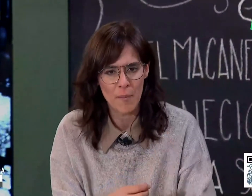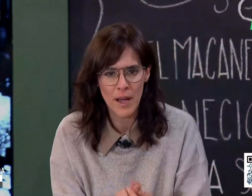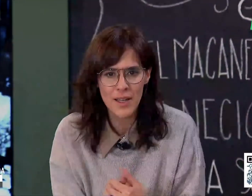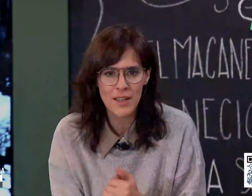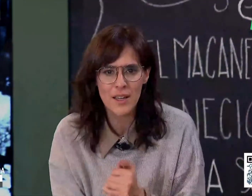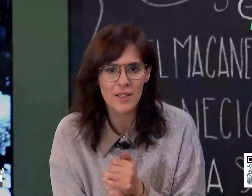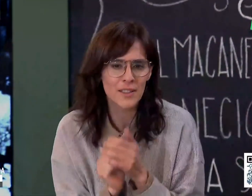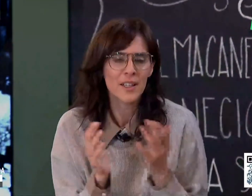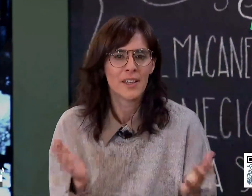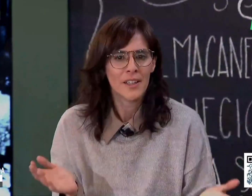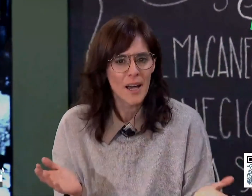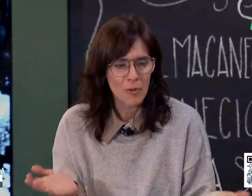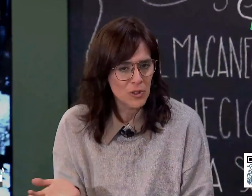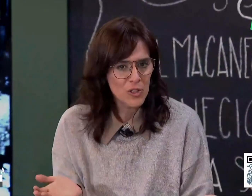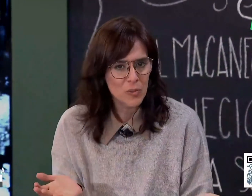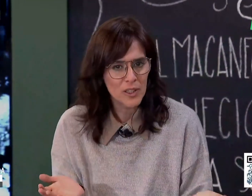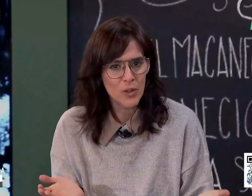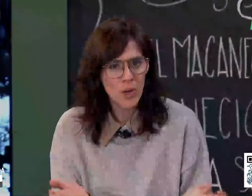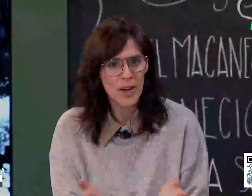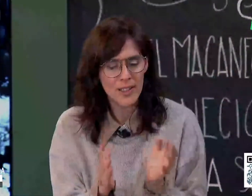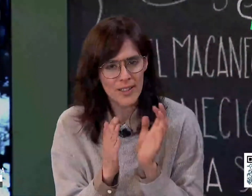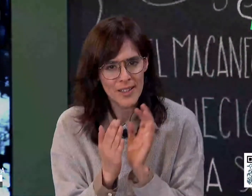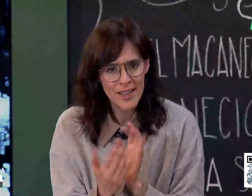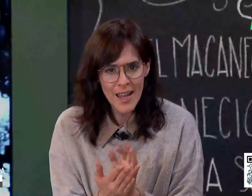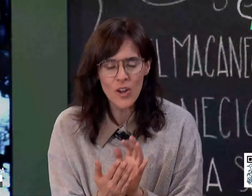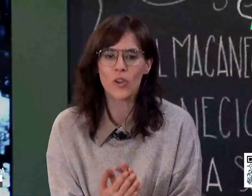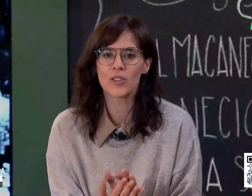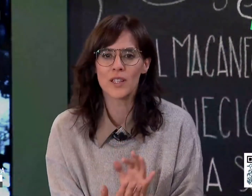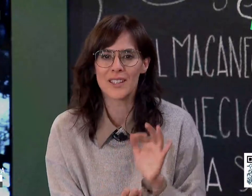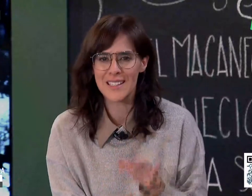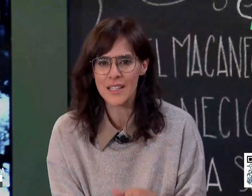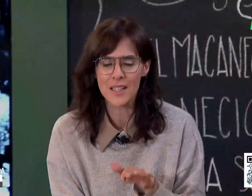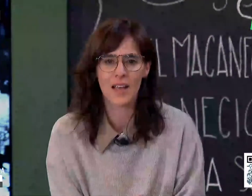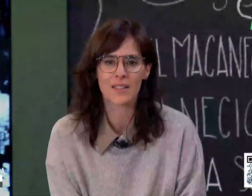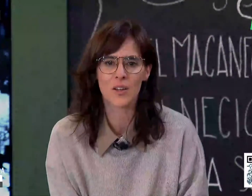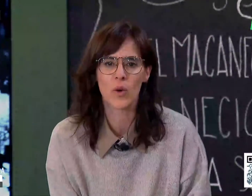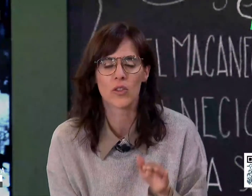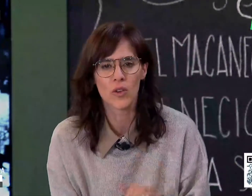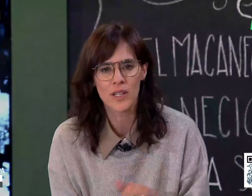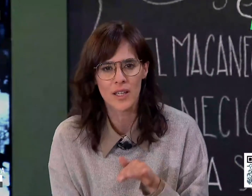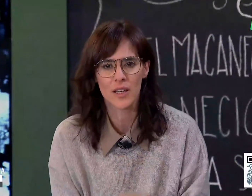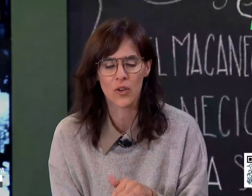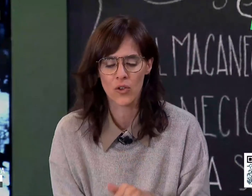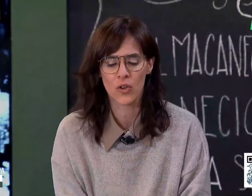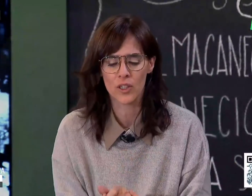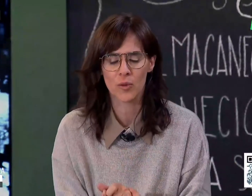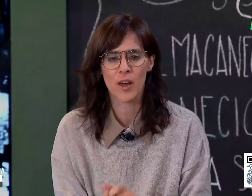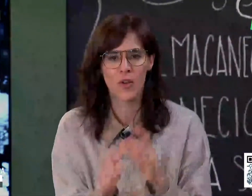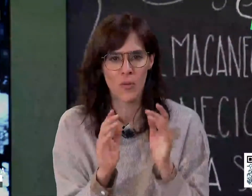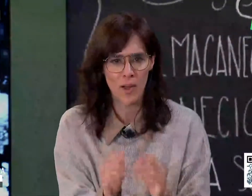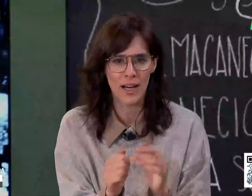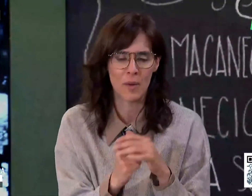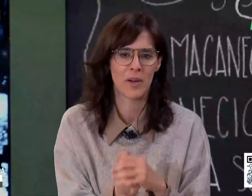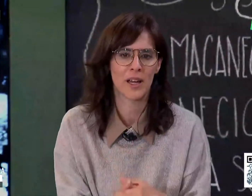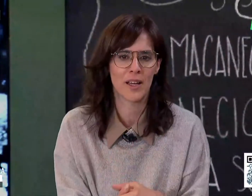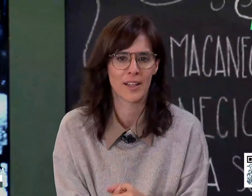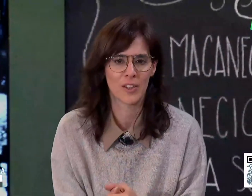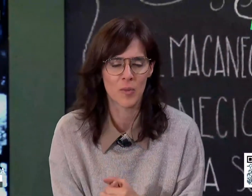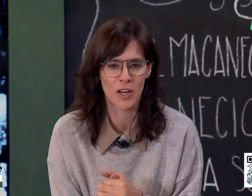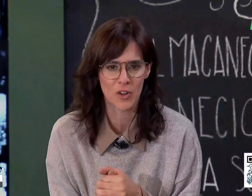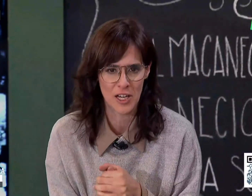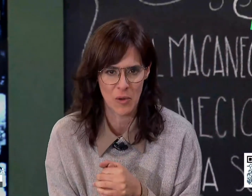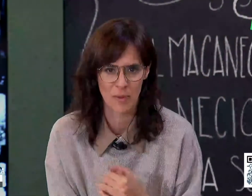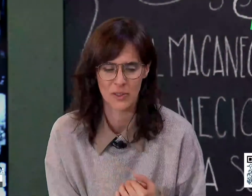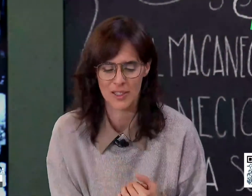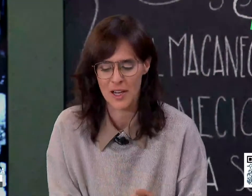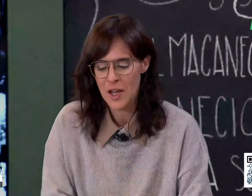a pago de campañas a bolsillos particulares Qué cosas Si se hacen cuando ese dinero no es robado vale la pena